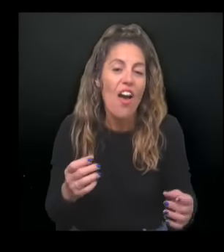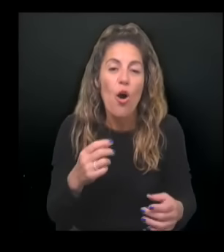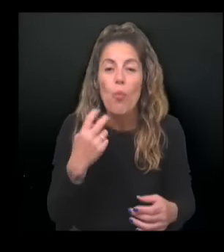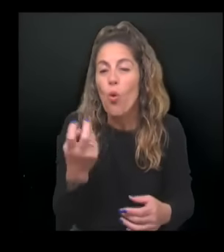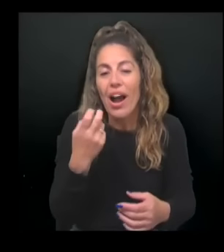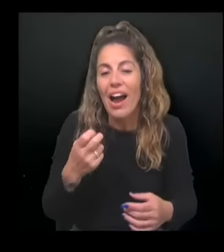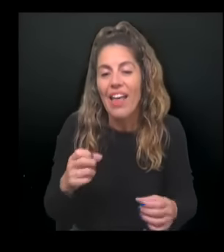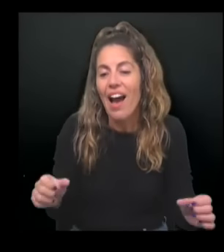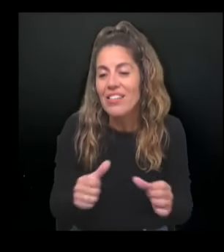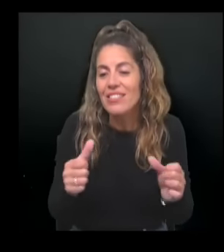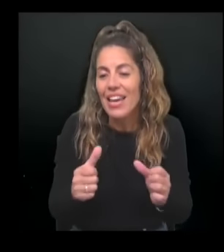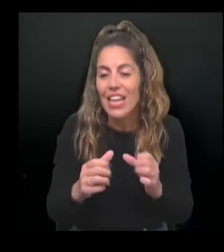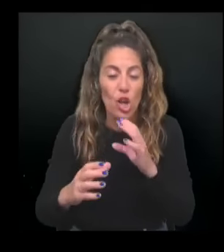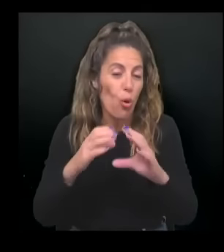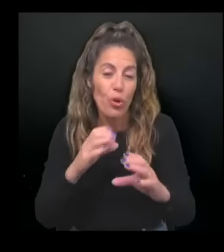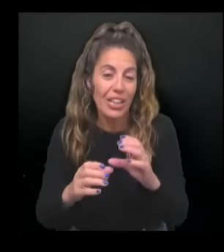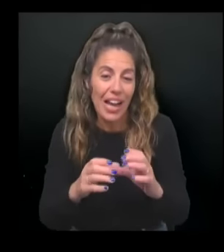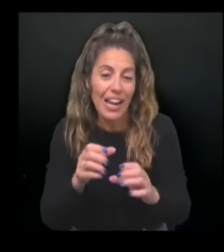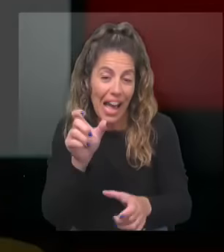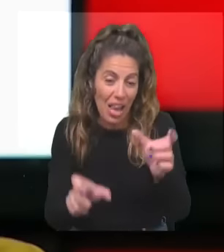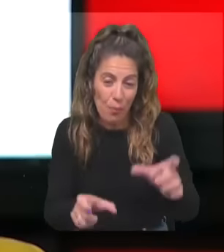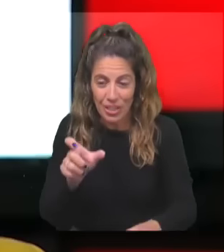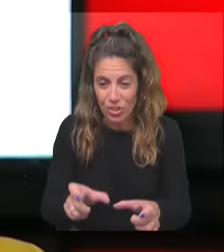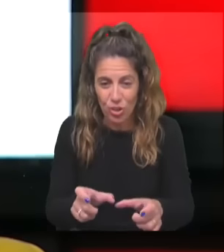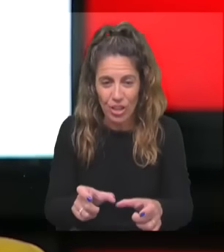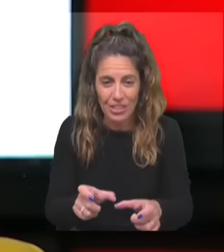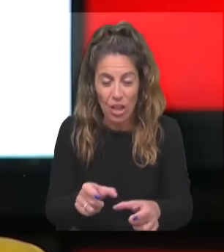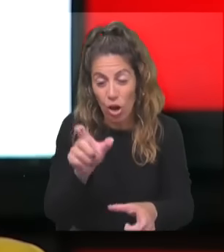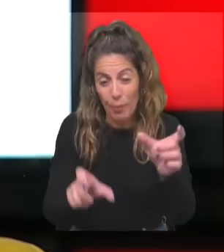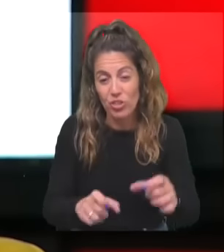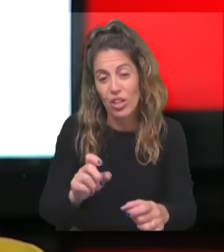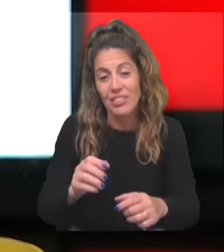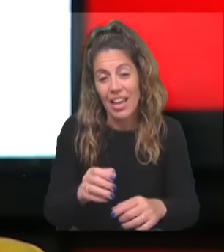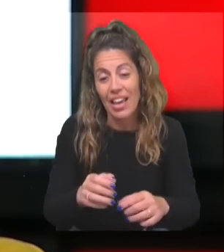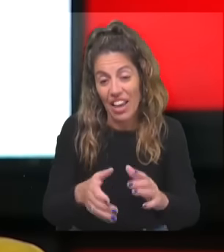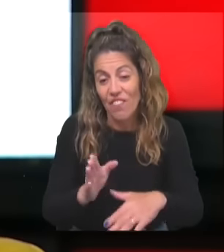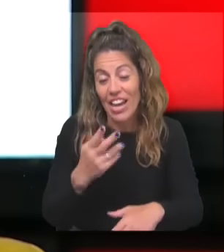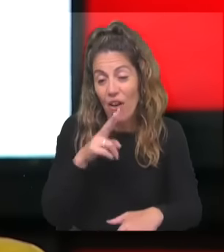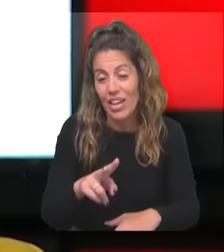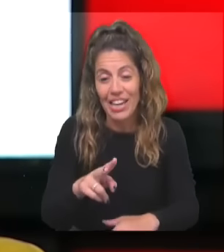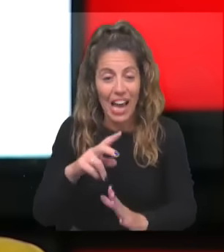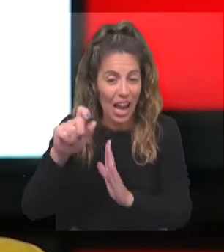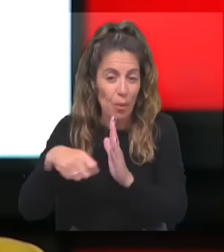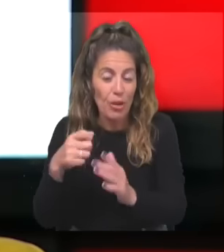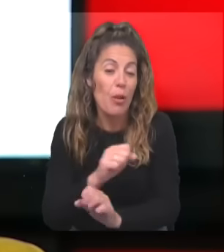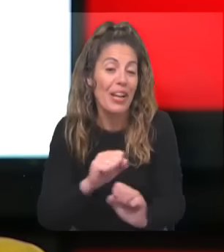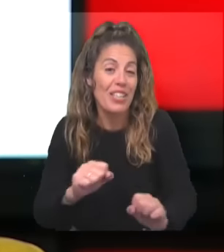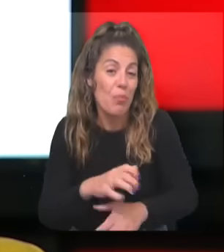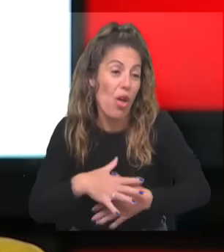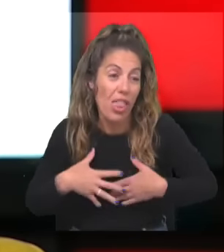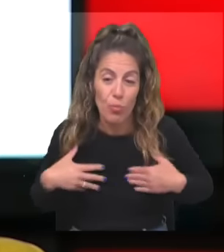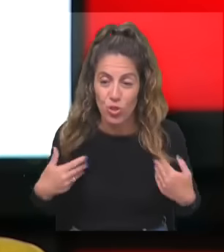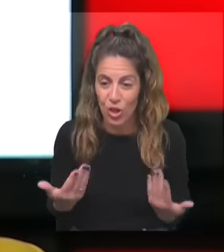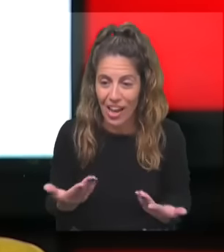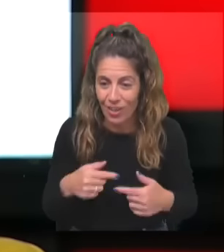buscando comunicarse con la gente, ¿no? Que, digo, con los espectadores, es decir, de que se puedan emocionar con algunas cosas.